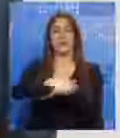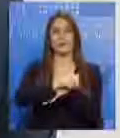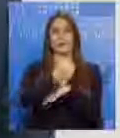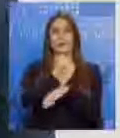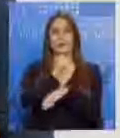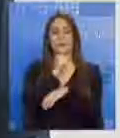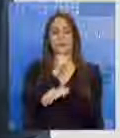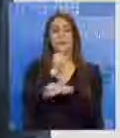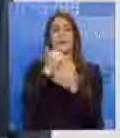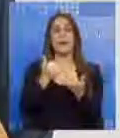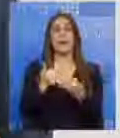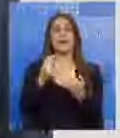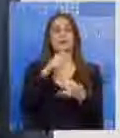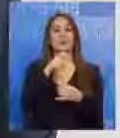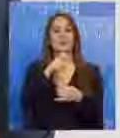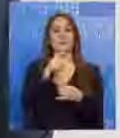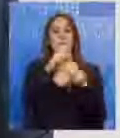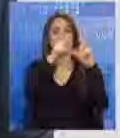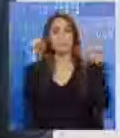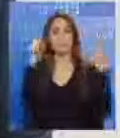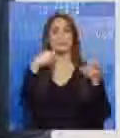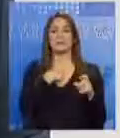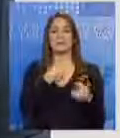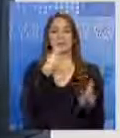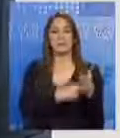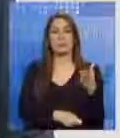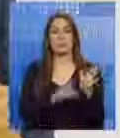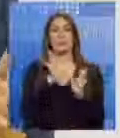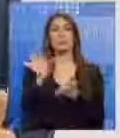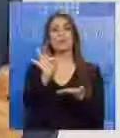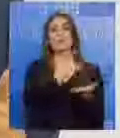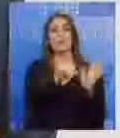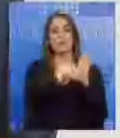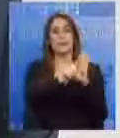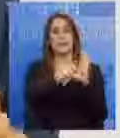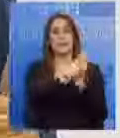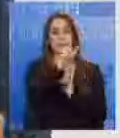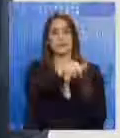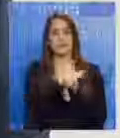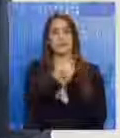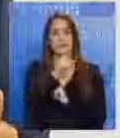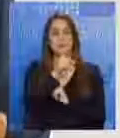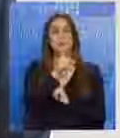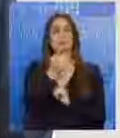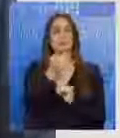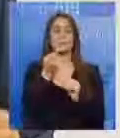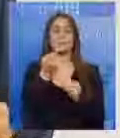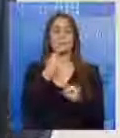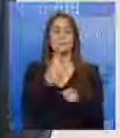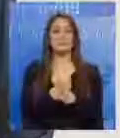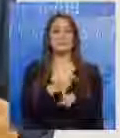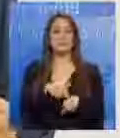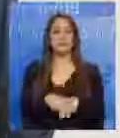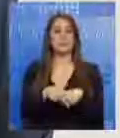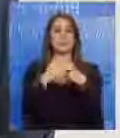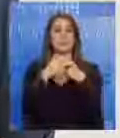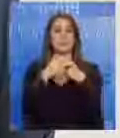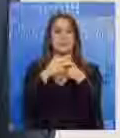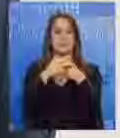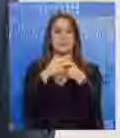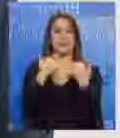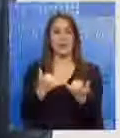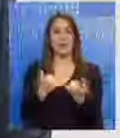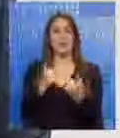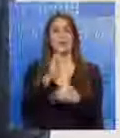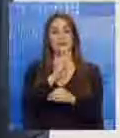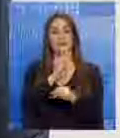denuncia que hemos mantenido durante los últimos meses de la contaminación del estero salado, las acciones administrativas contra la empresa que incumple y su